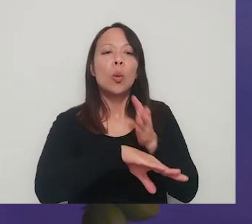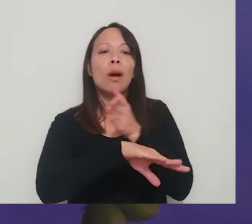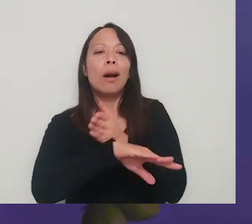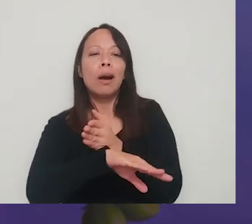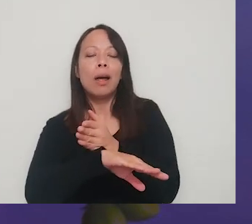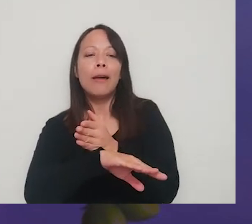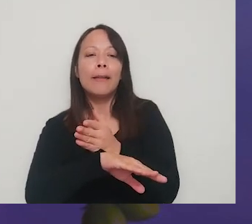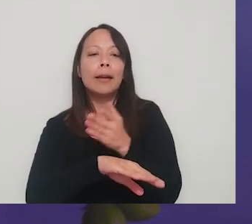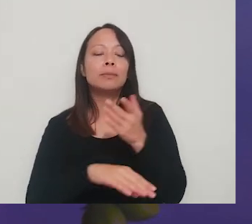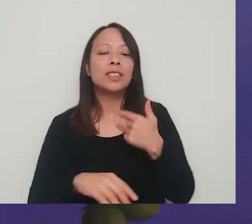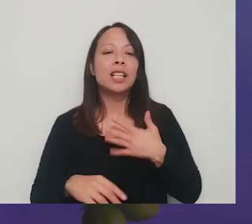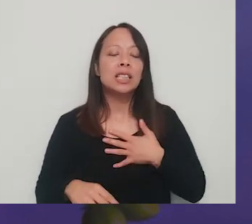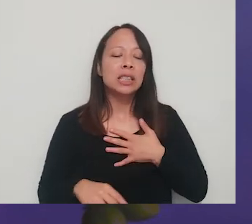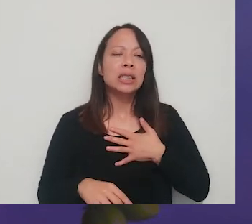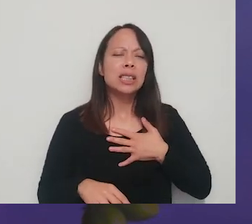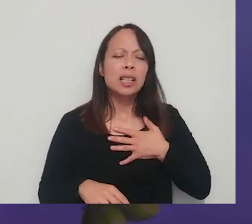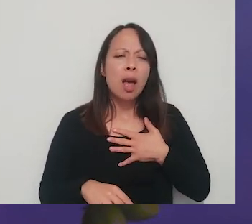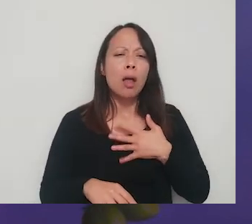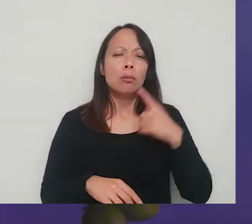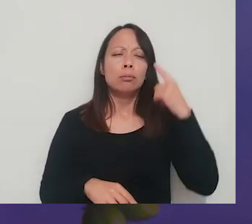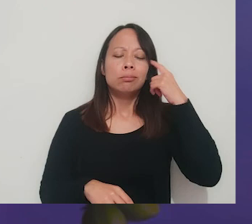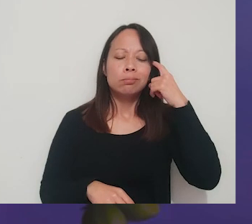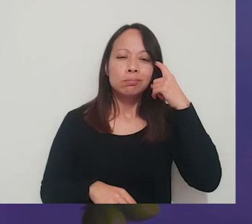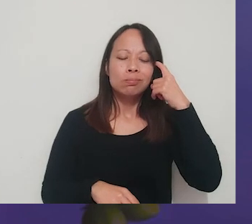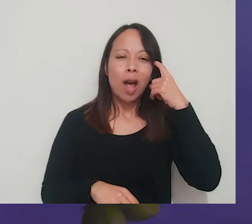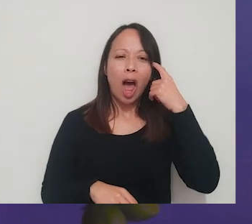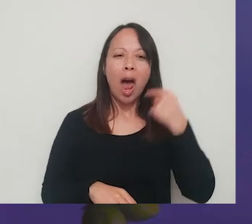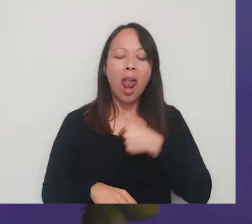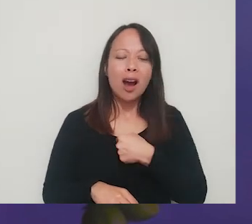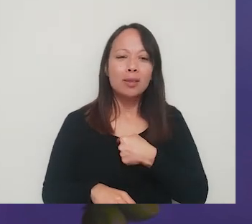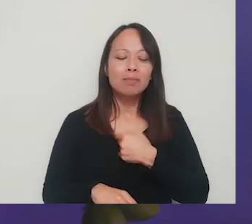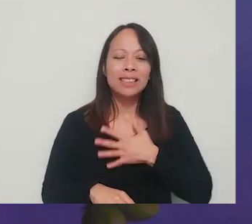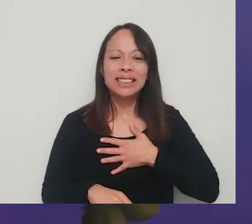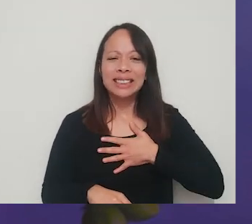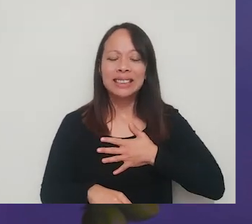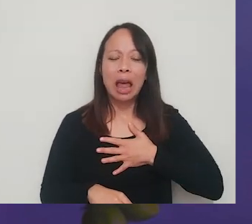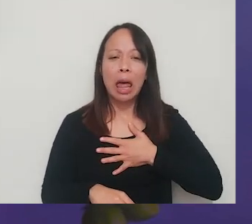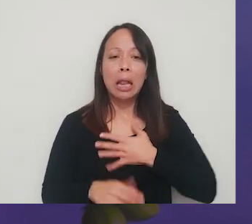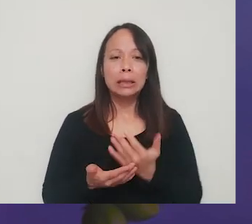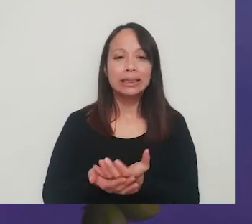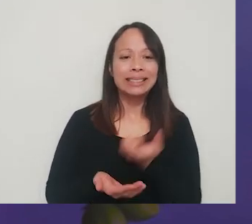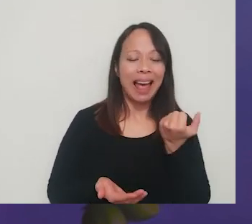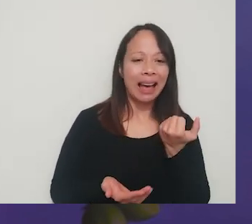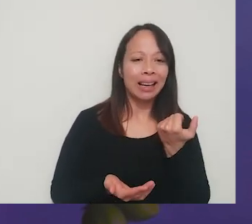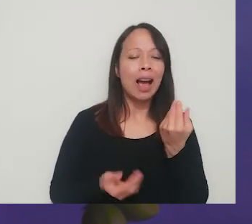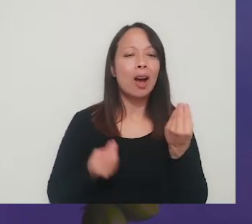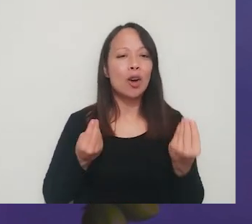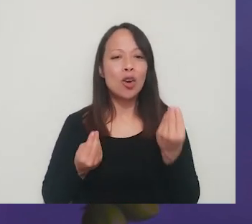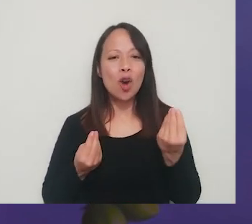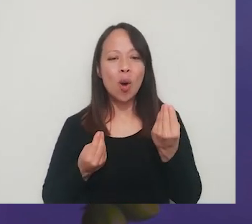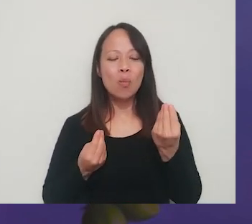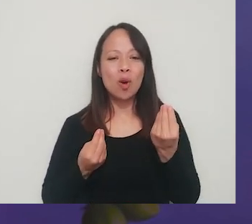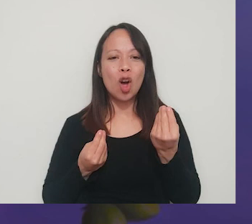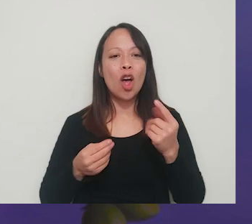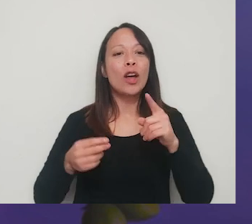emocional y material que implica la judicialización de estas cuestiones, resulta imprescindible que el Ministerio de Salud de la Nación, como